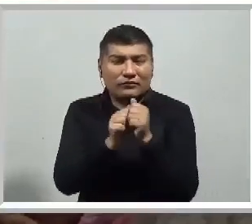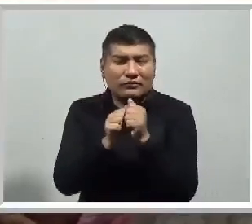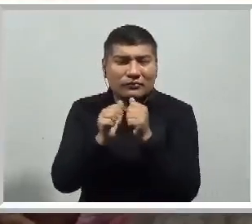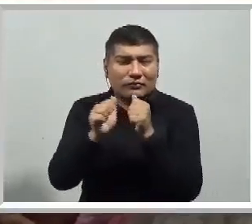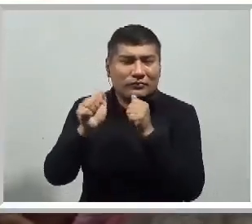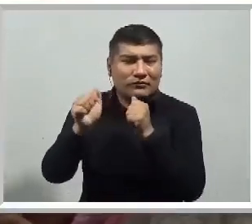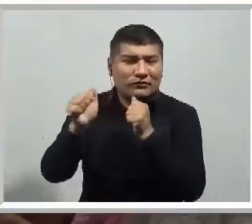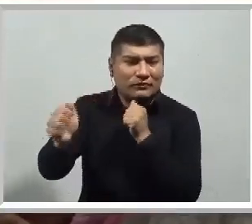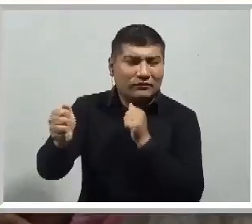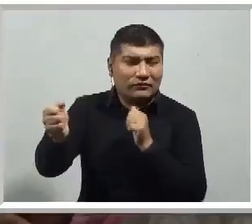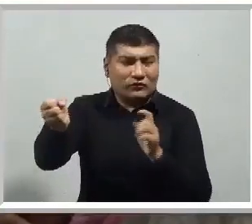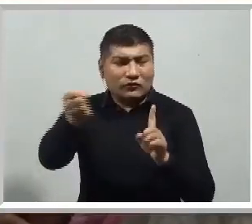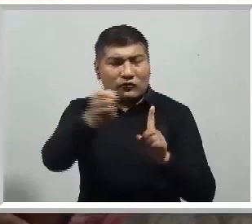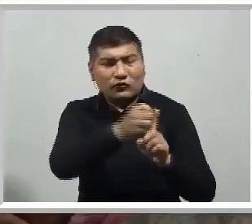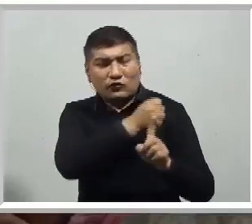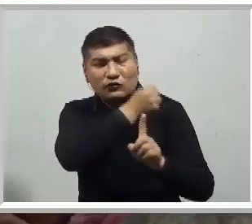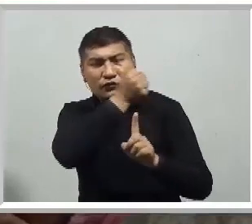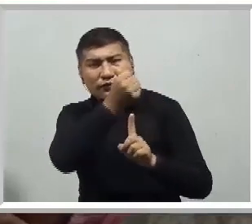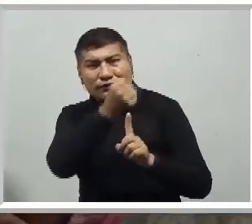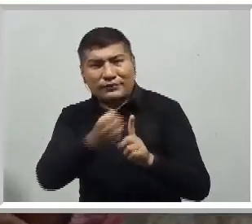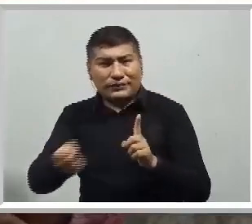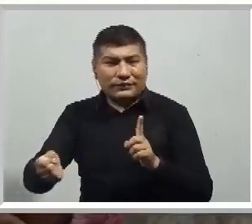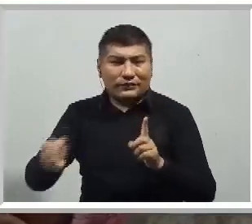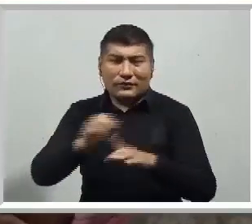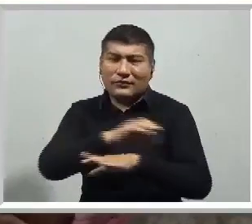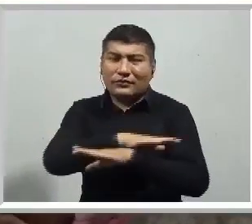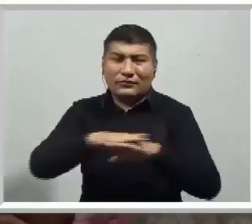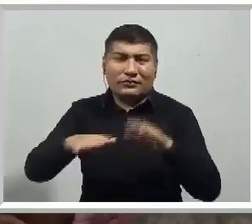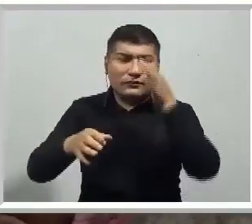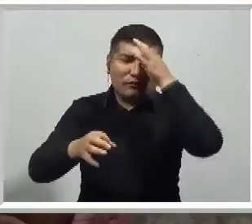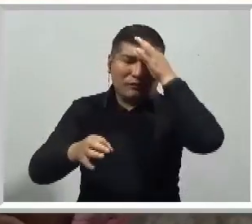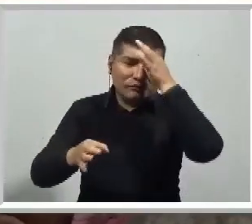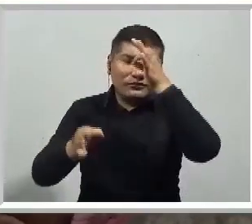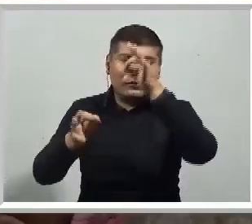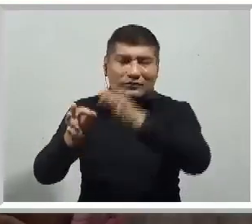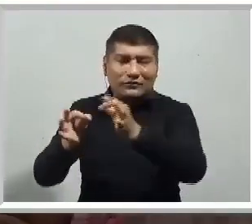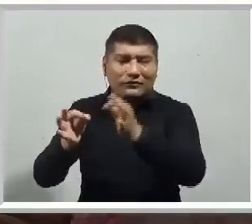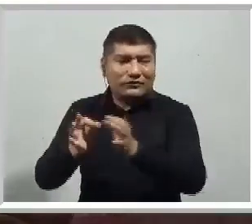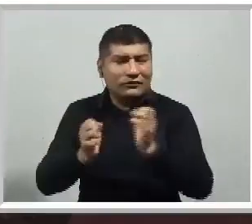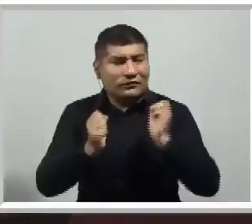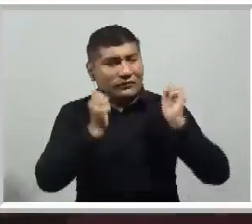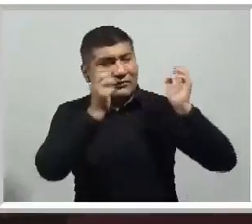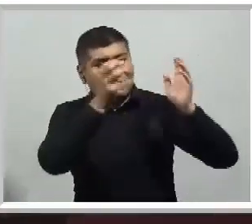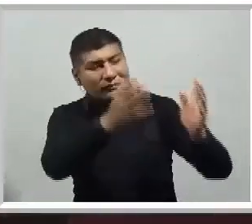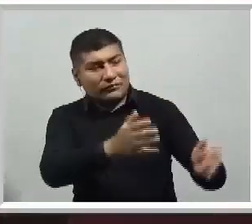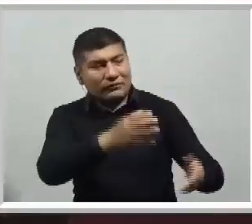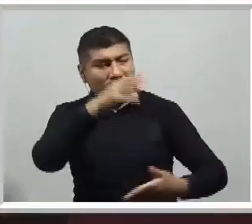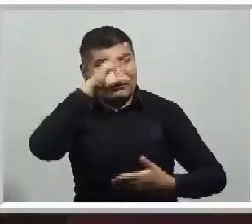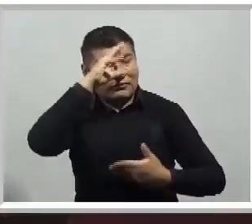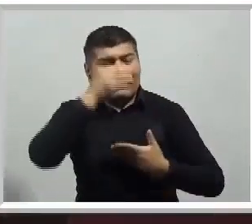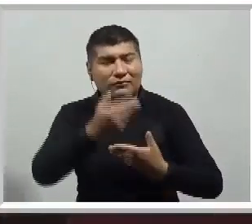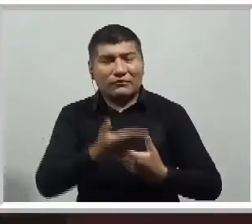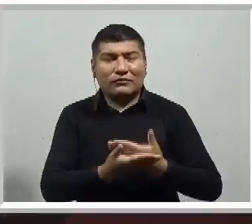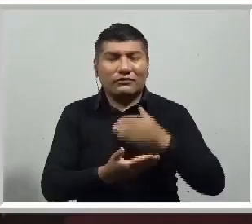la violencia, la infidelidad y el abandono de los hijos.